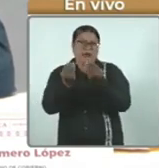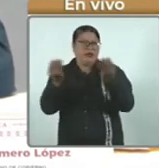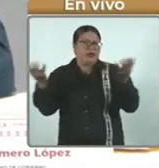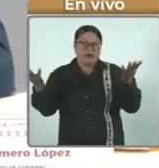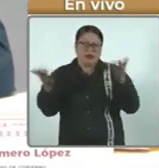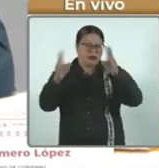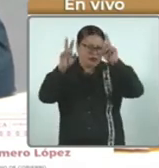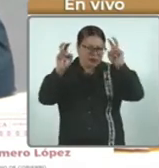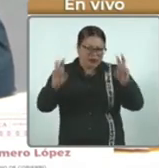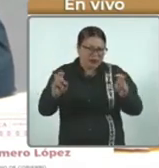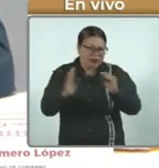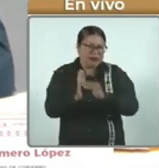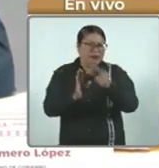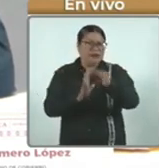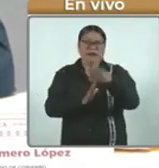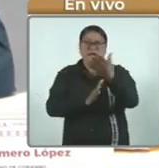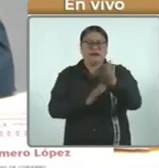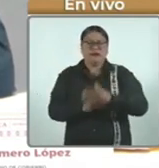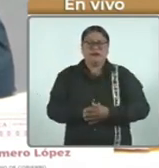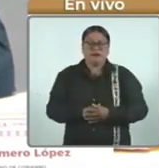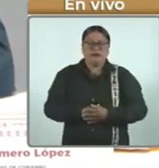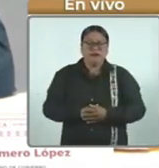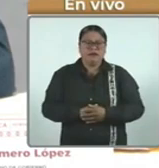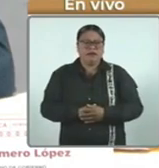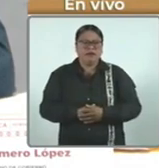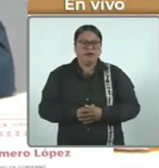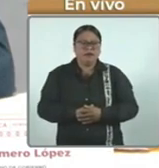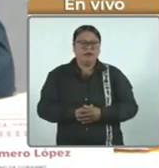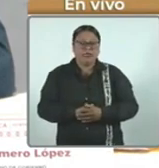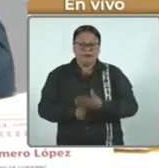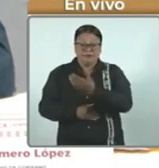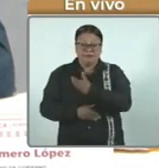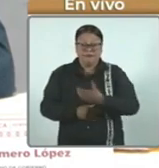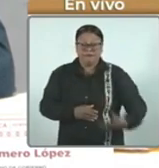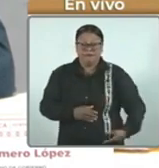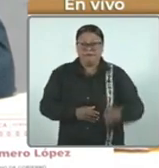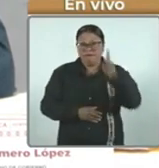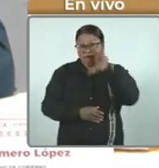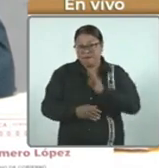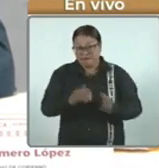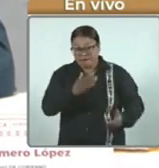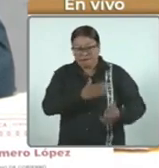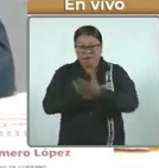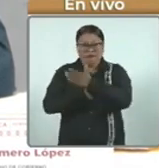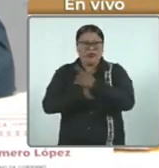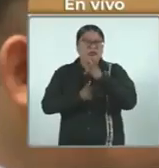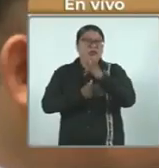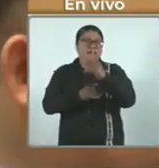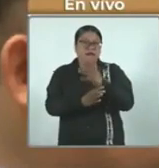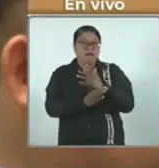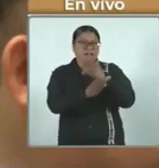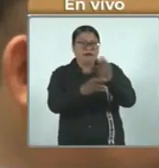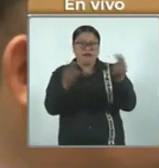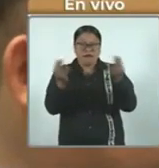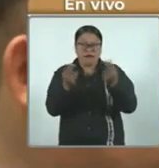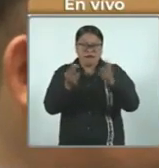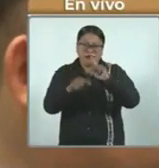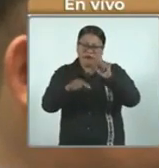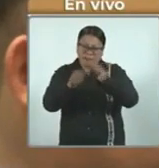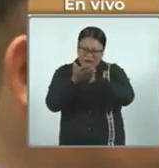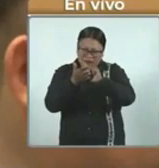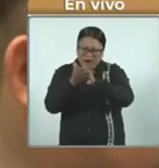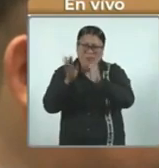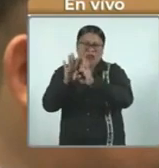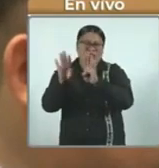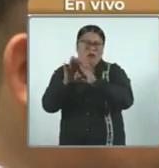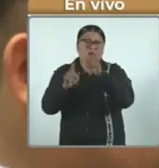De entrada, por ejemplo, la presidenta Claudia ayer señalaba la necesidad del saneamiento de las policías municipales